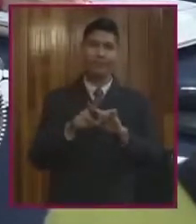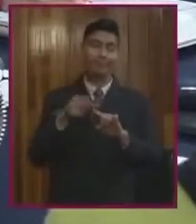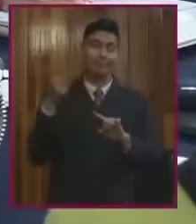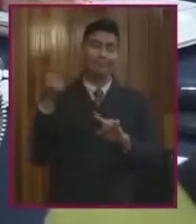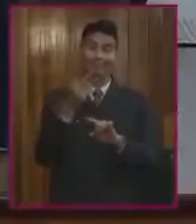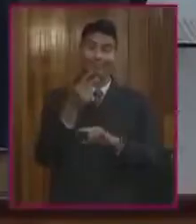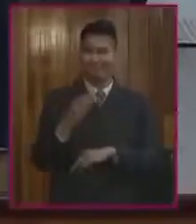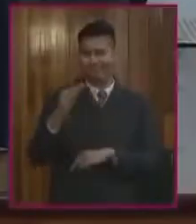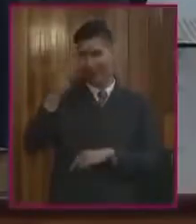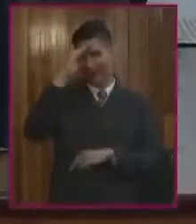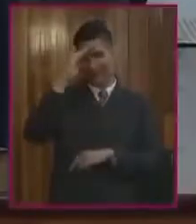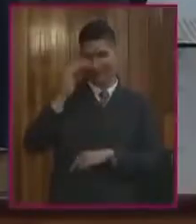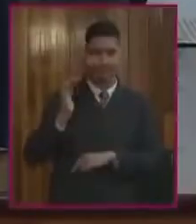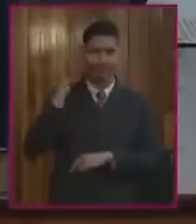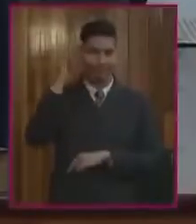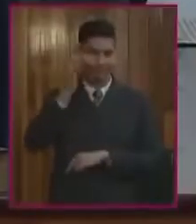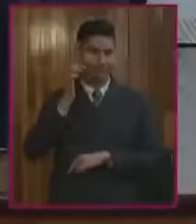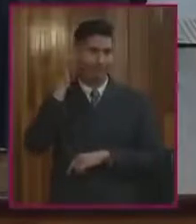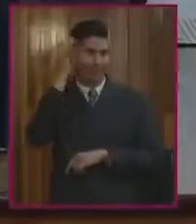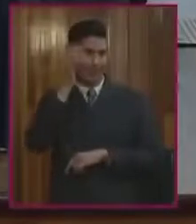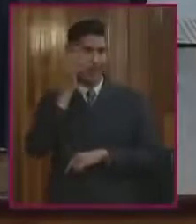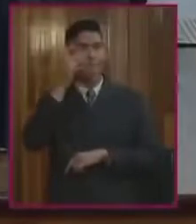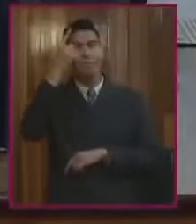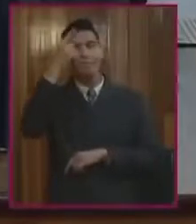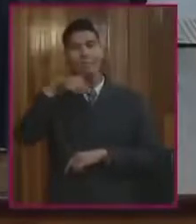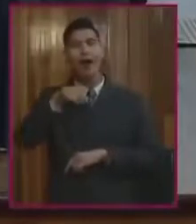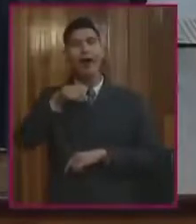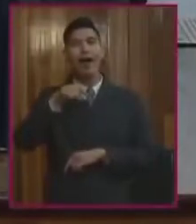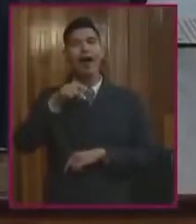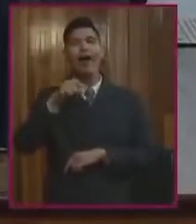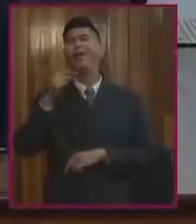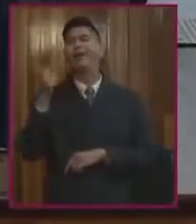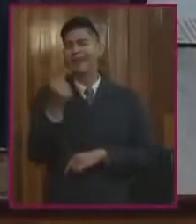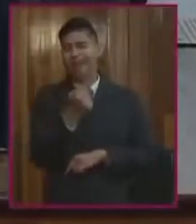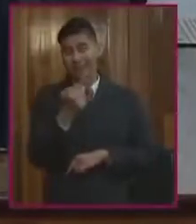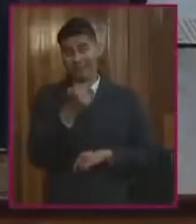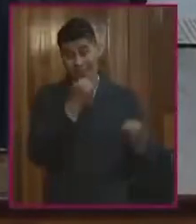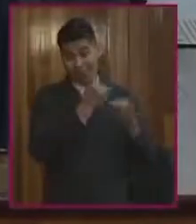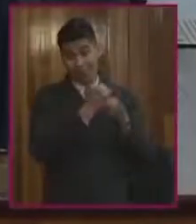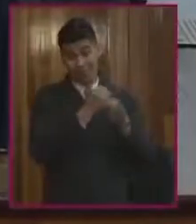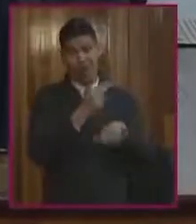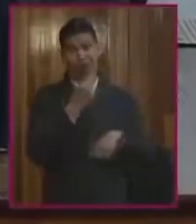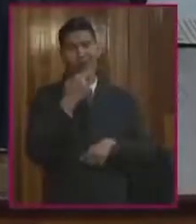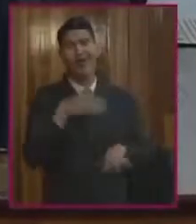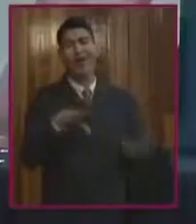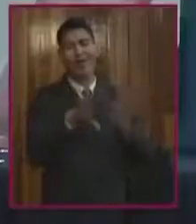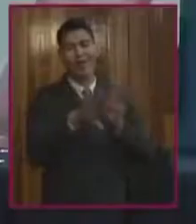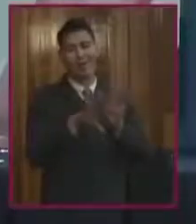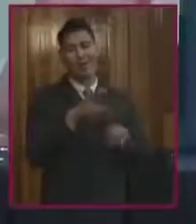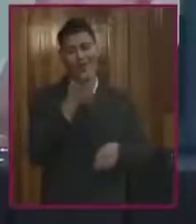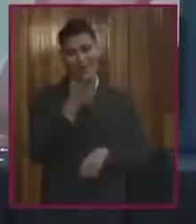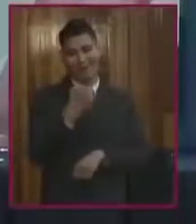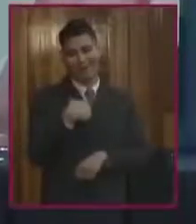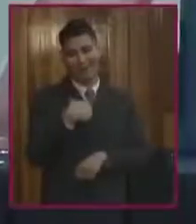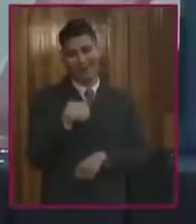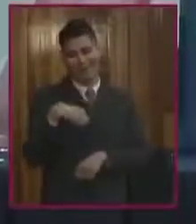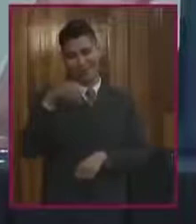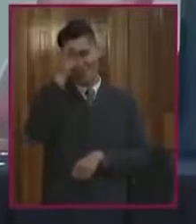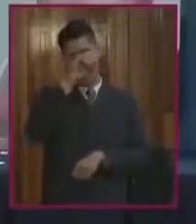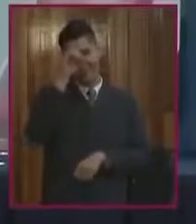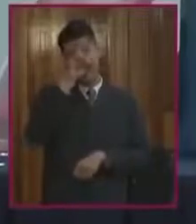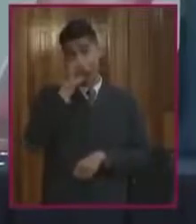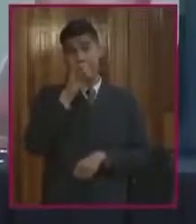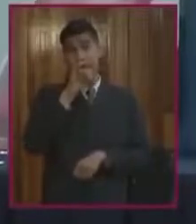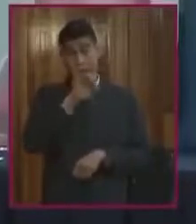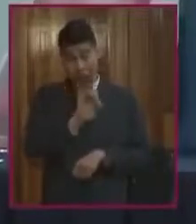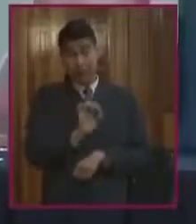en todos los campos formativos hay que repensar el espacio y el para qué de la formación digital. Desde mi perspectiva, esta formación va más allá del